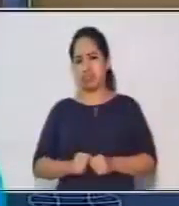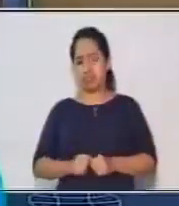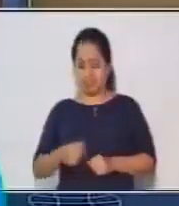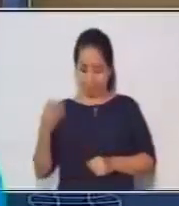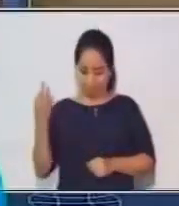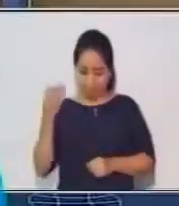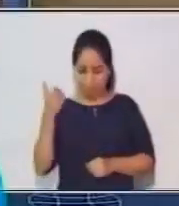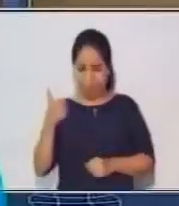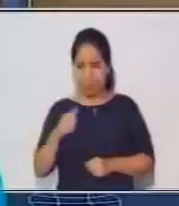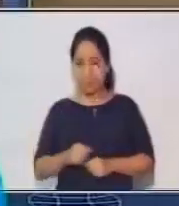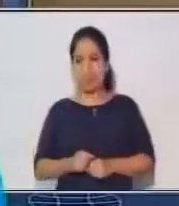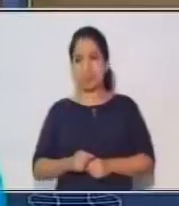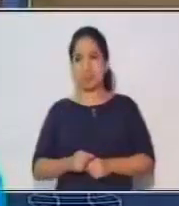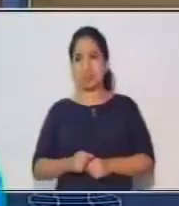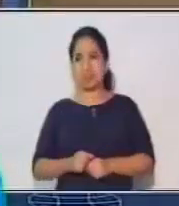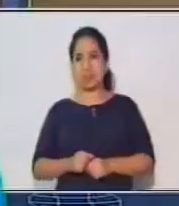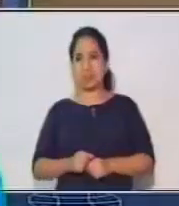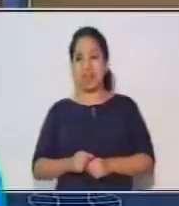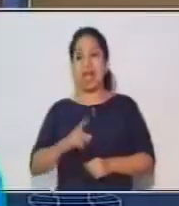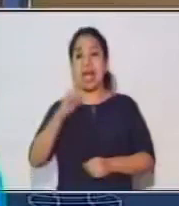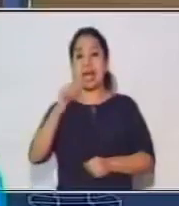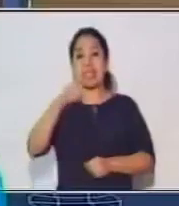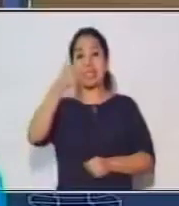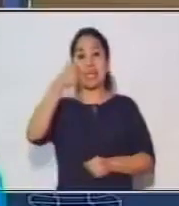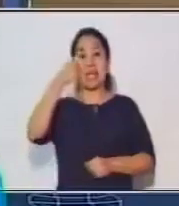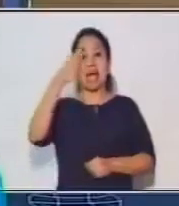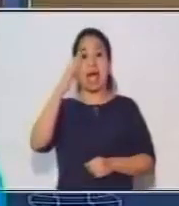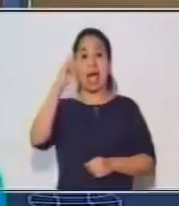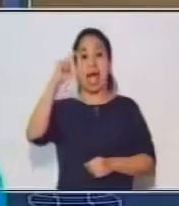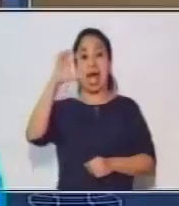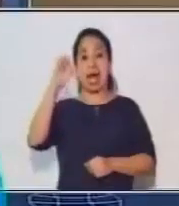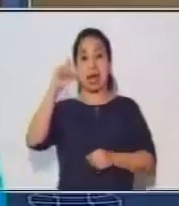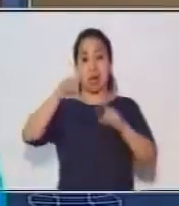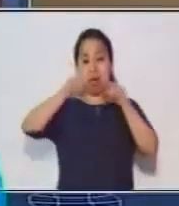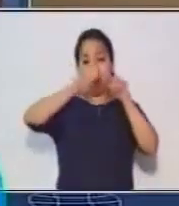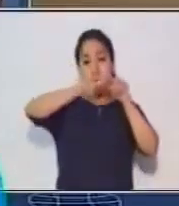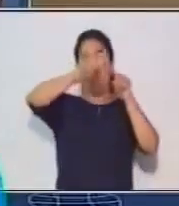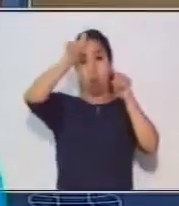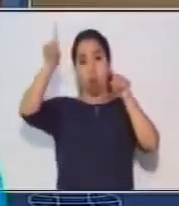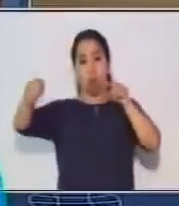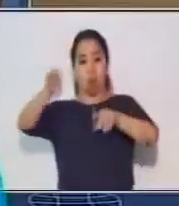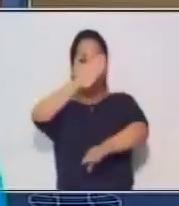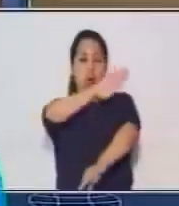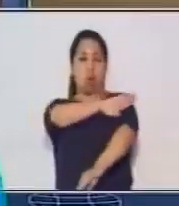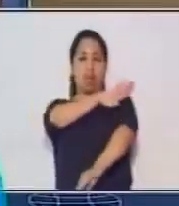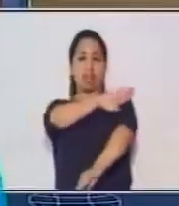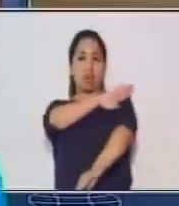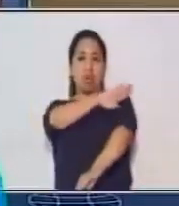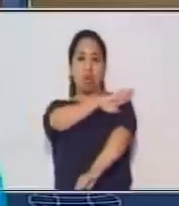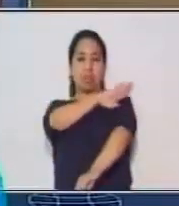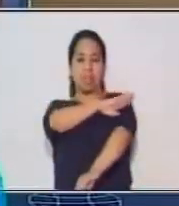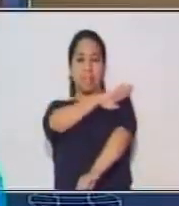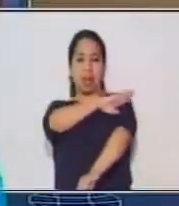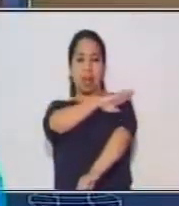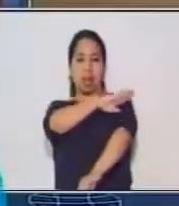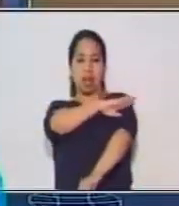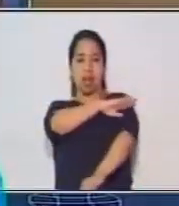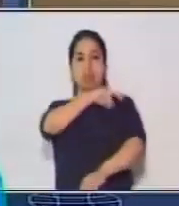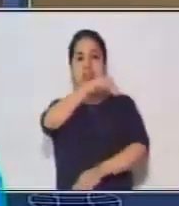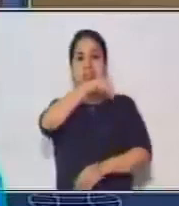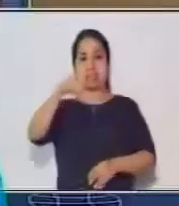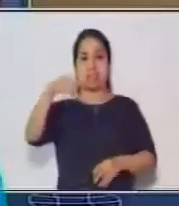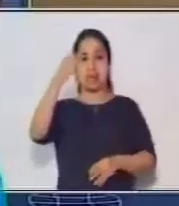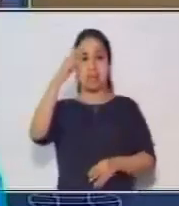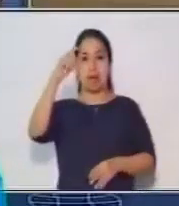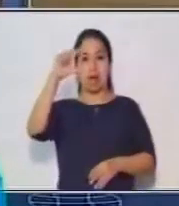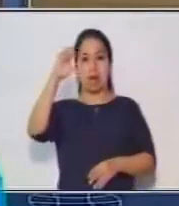Excelente. Es el Arco de Santa Catalina en la antigua Guatemala y es un ícono